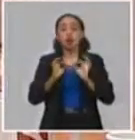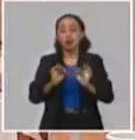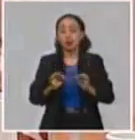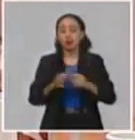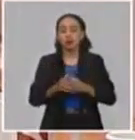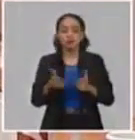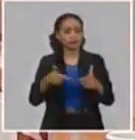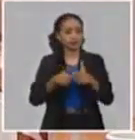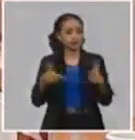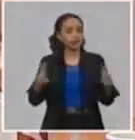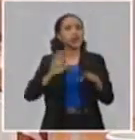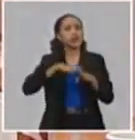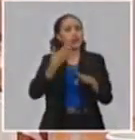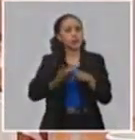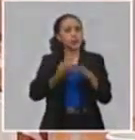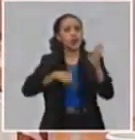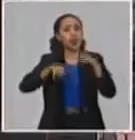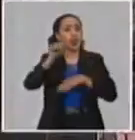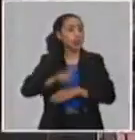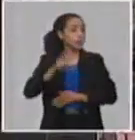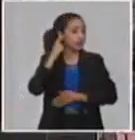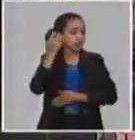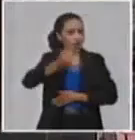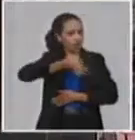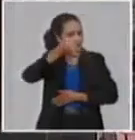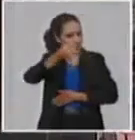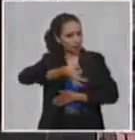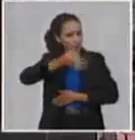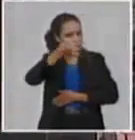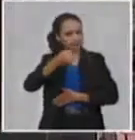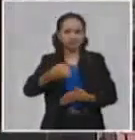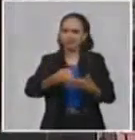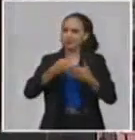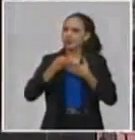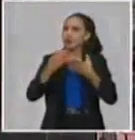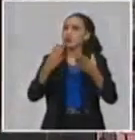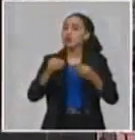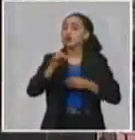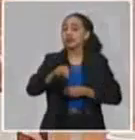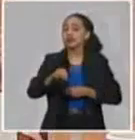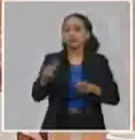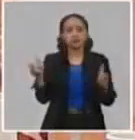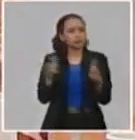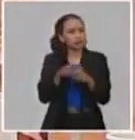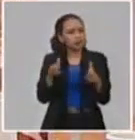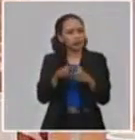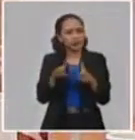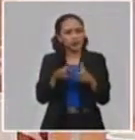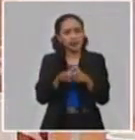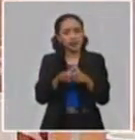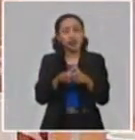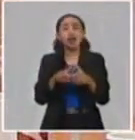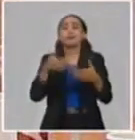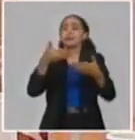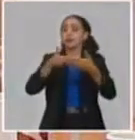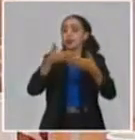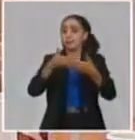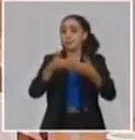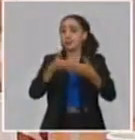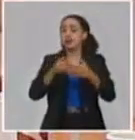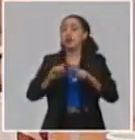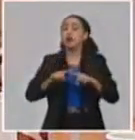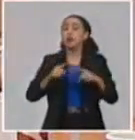la ministra a ver si va a hablar de eso, va a ayudar mucho también a estas pequeñas entidades,